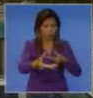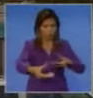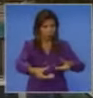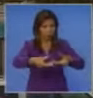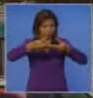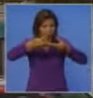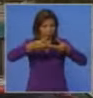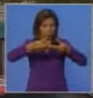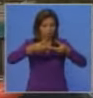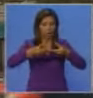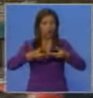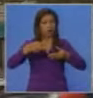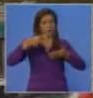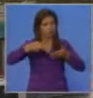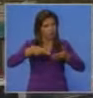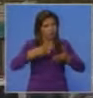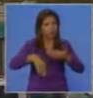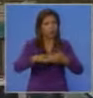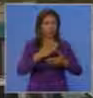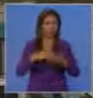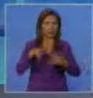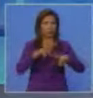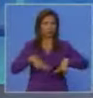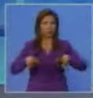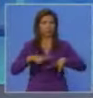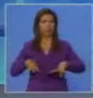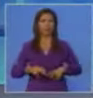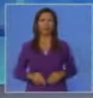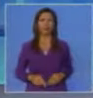analizado dentro del movimiento.